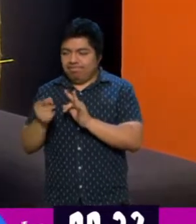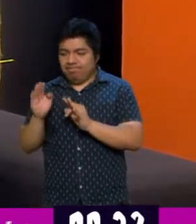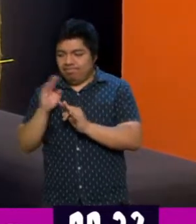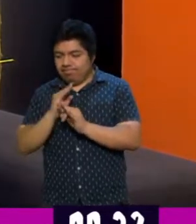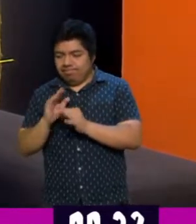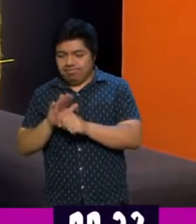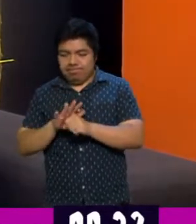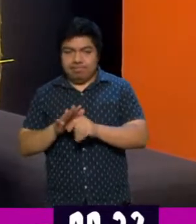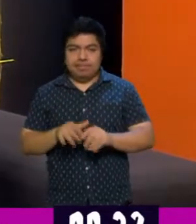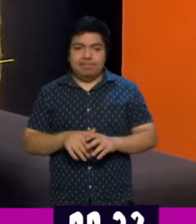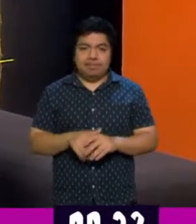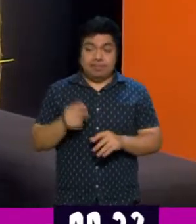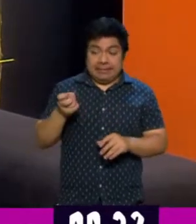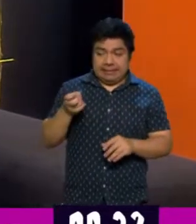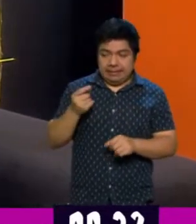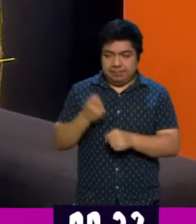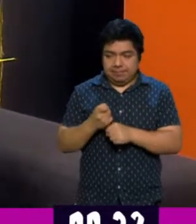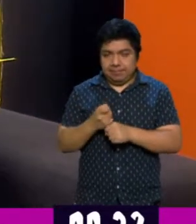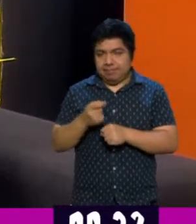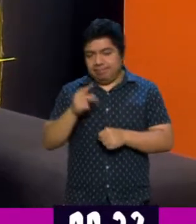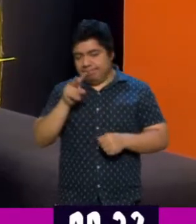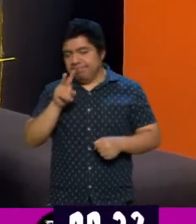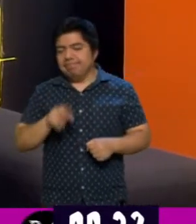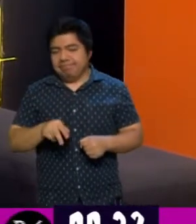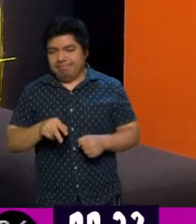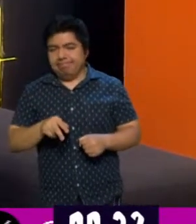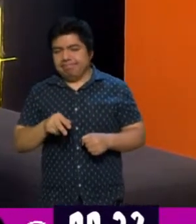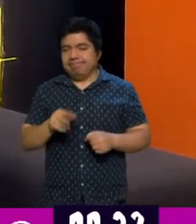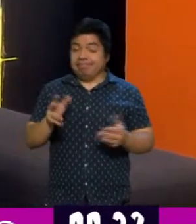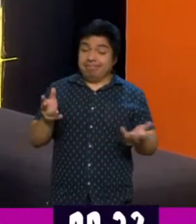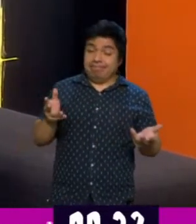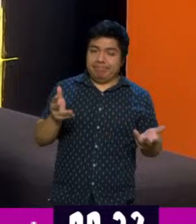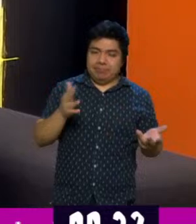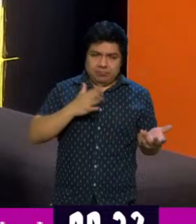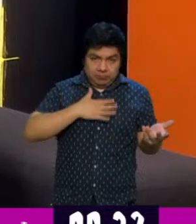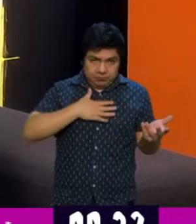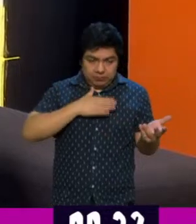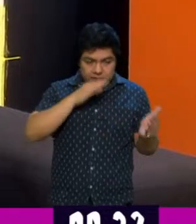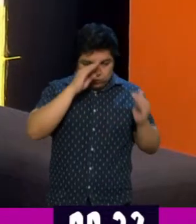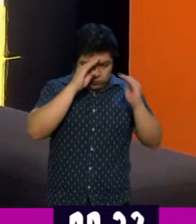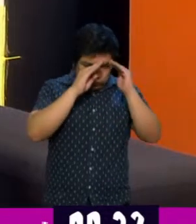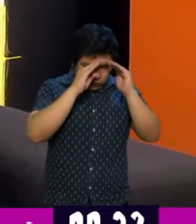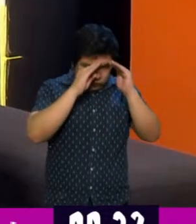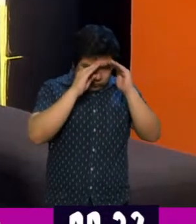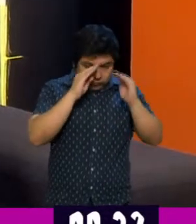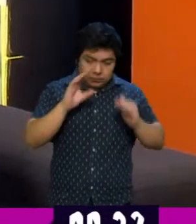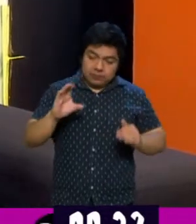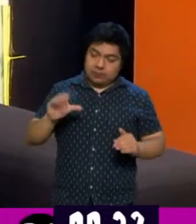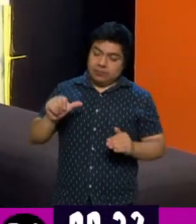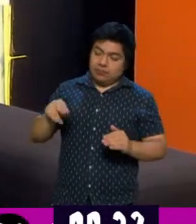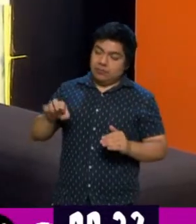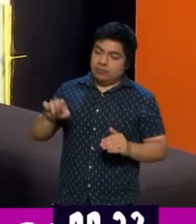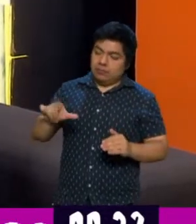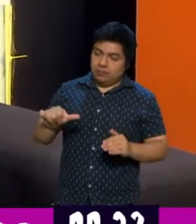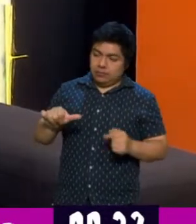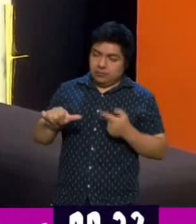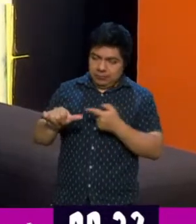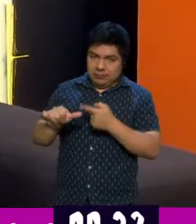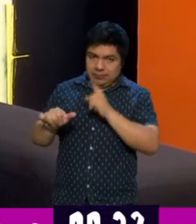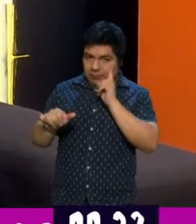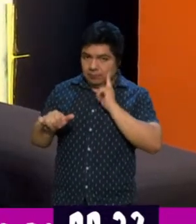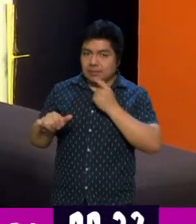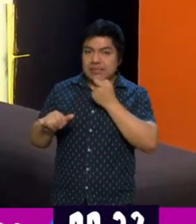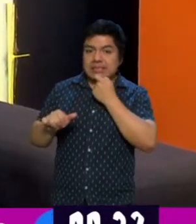claro. Eso es lo primero. Y es cierto, mira, yo pensaba hablar del caso de Camila, pero el caso de Camila